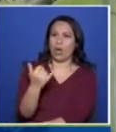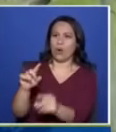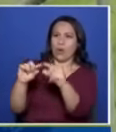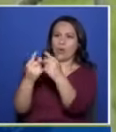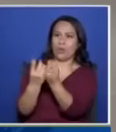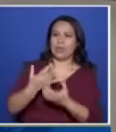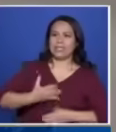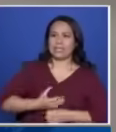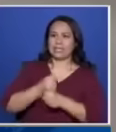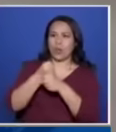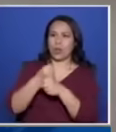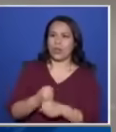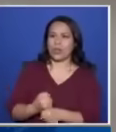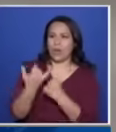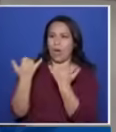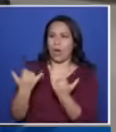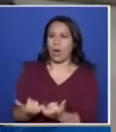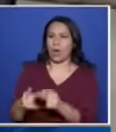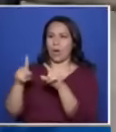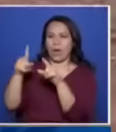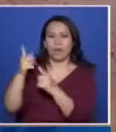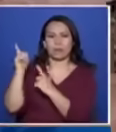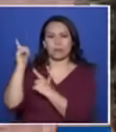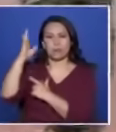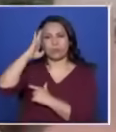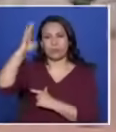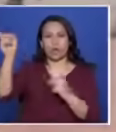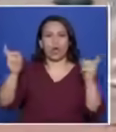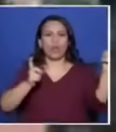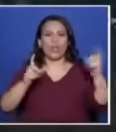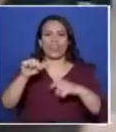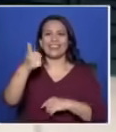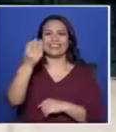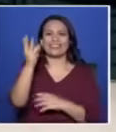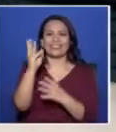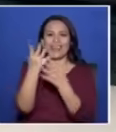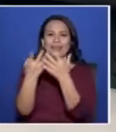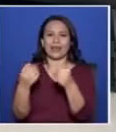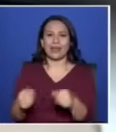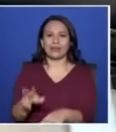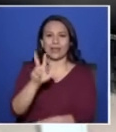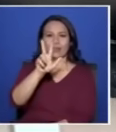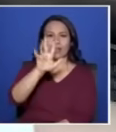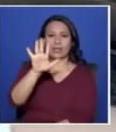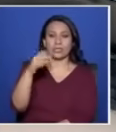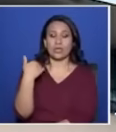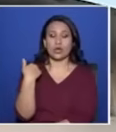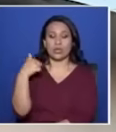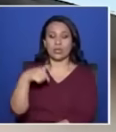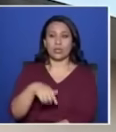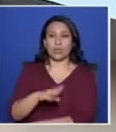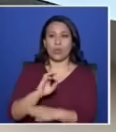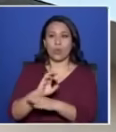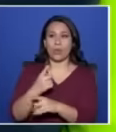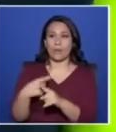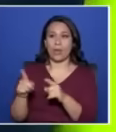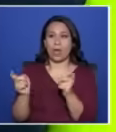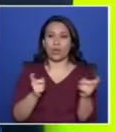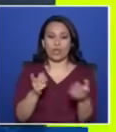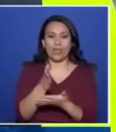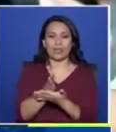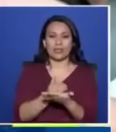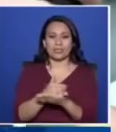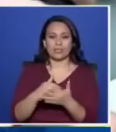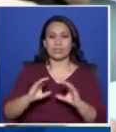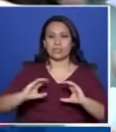de seguridad, hasta el momento las Fuerzas Armadas controlan 16 centros penitenciarios de los 35 que hay en el país. Para la redistribución